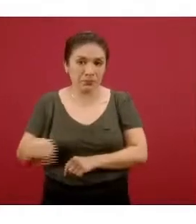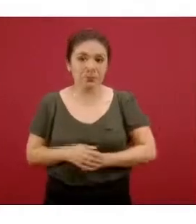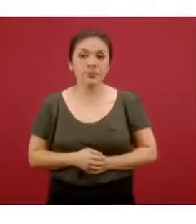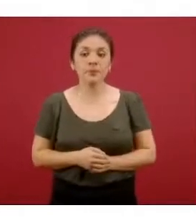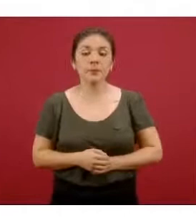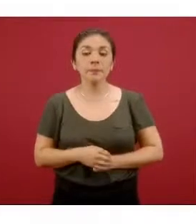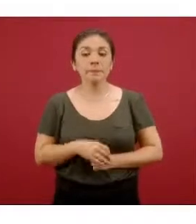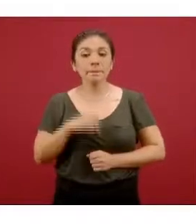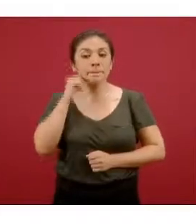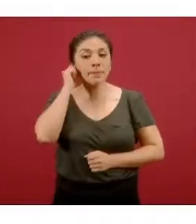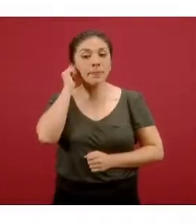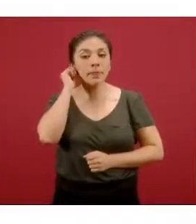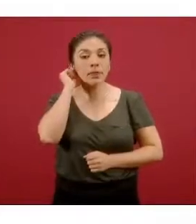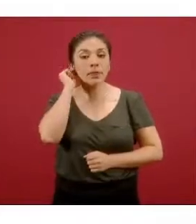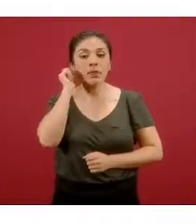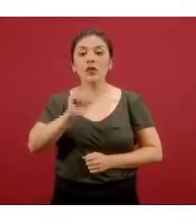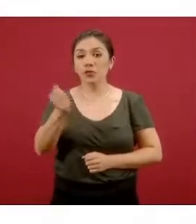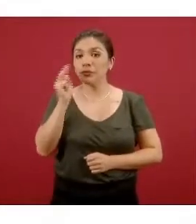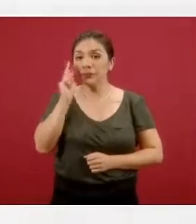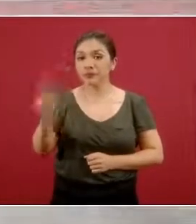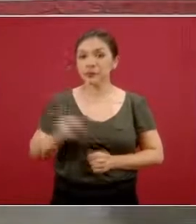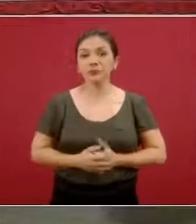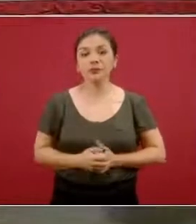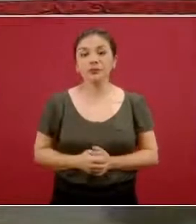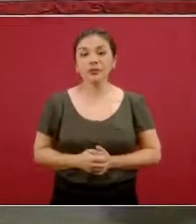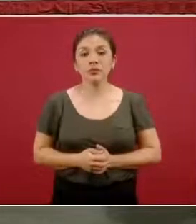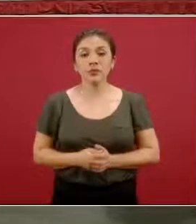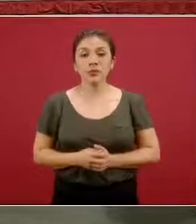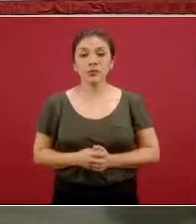1.744. Veamos la siguiente diapositiva.